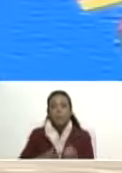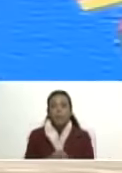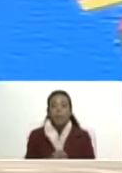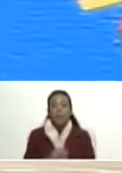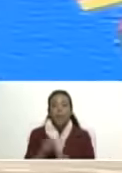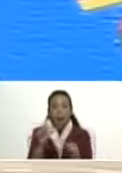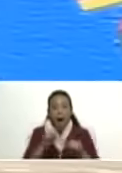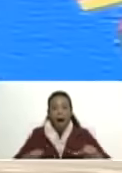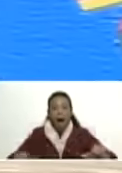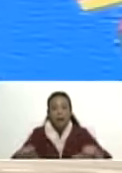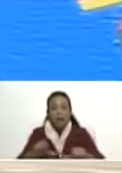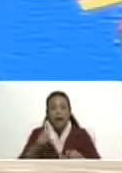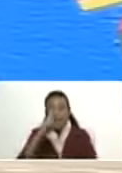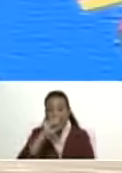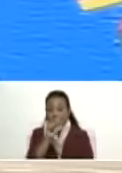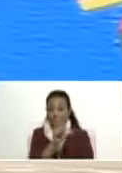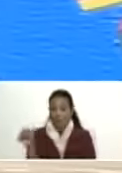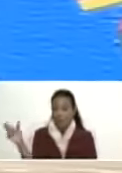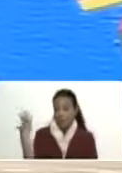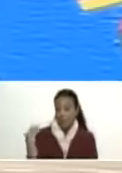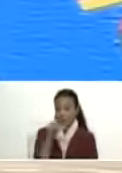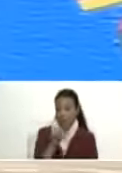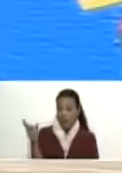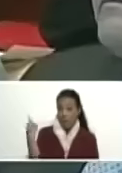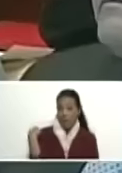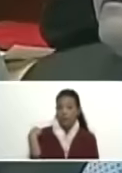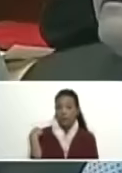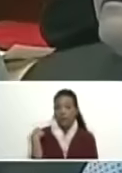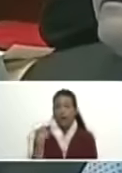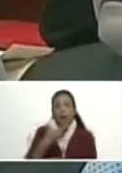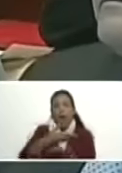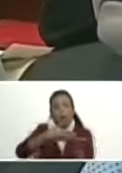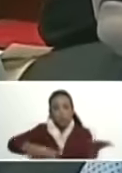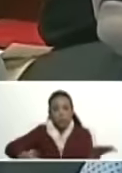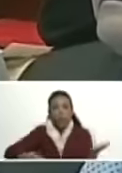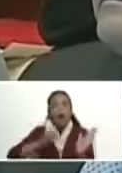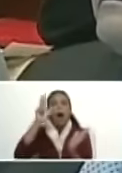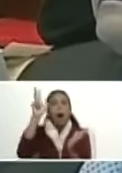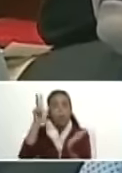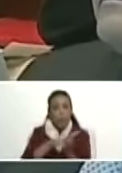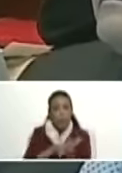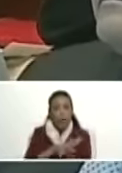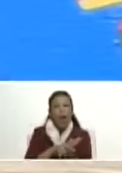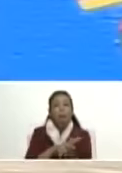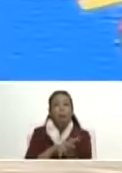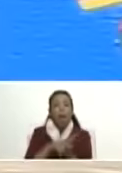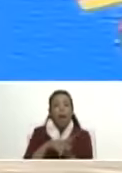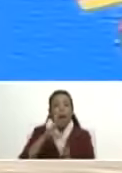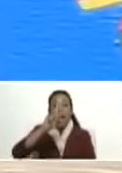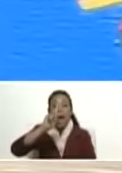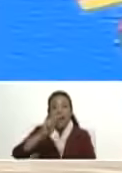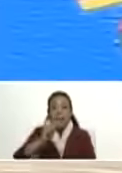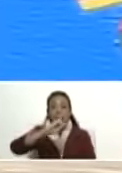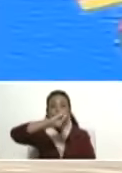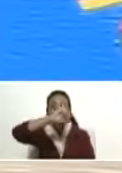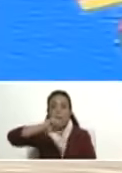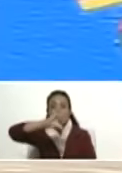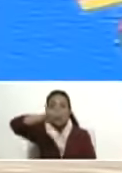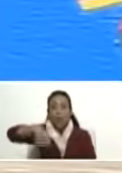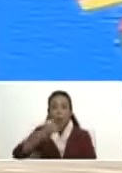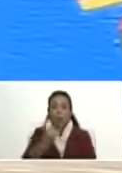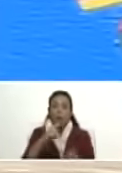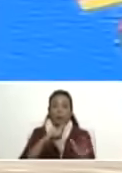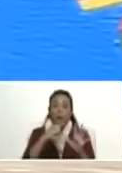Sala Constitucional la semana pasada emitió un dictamen aprobando la constitucionalidad de las